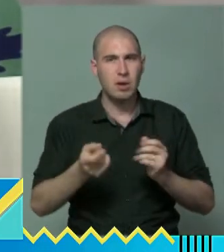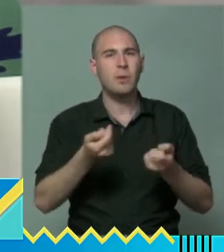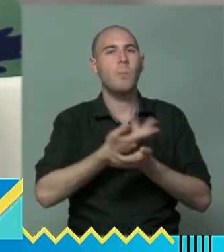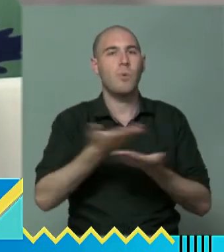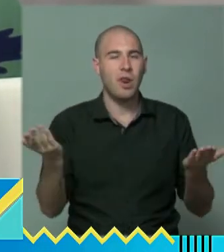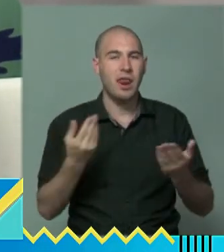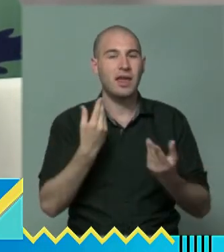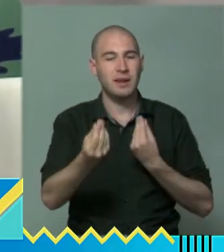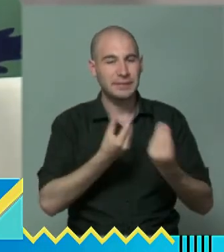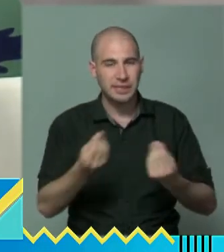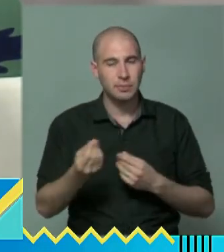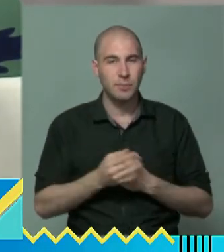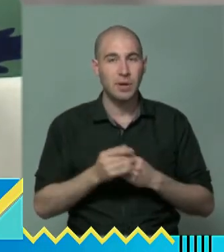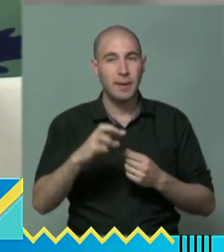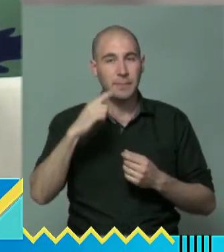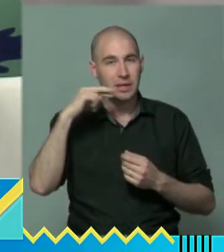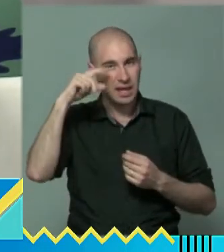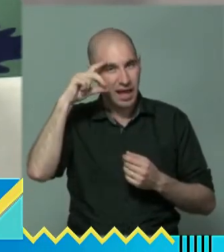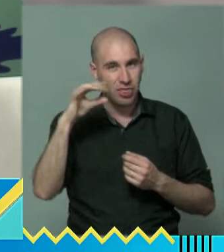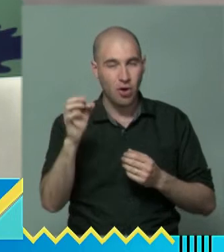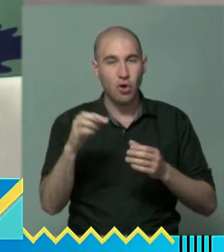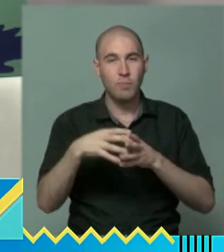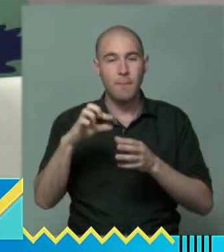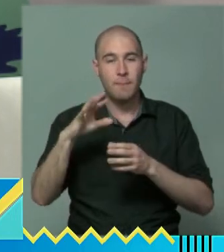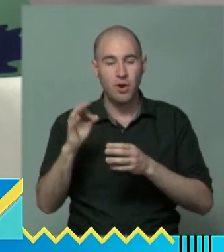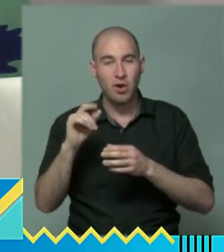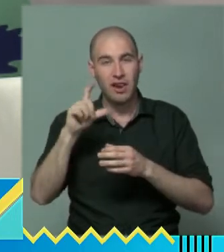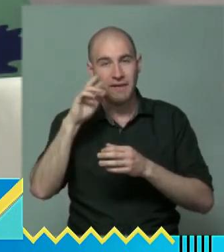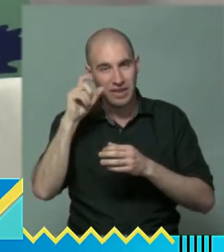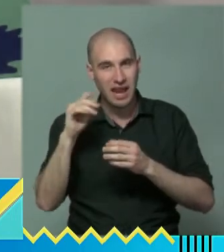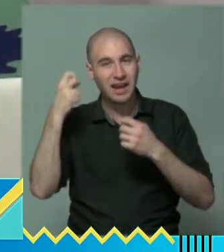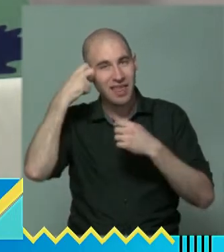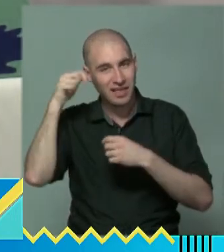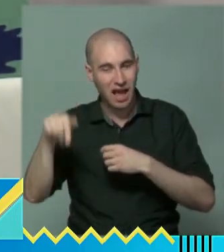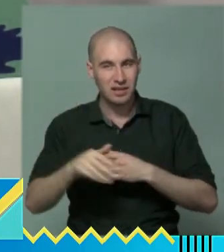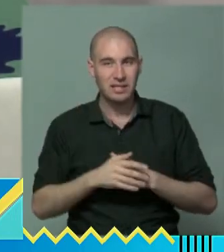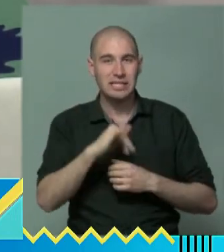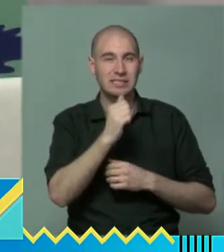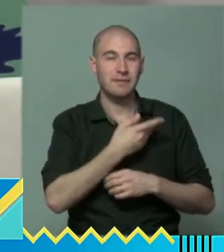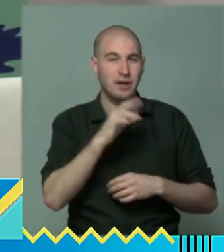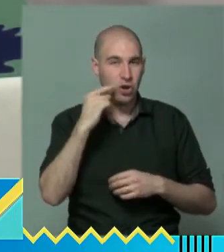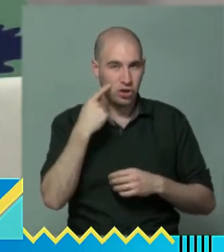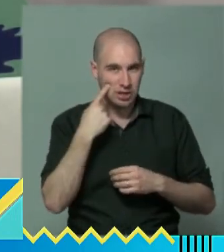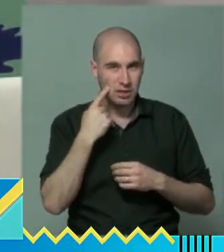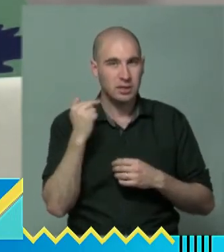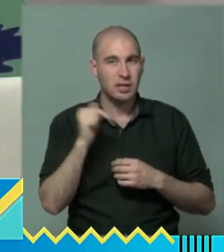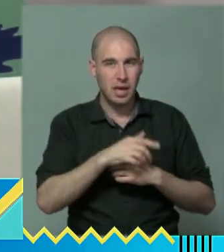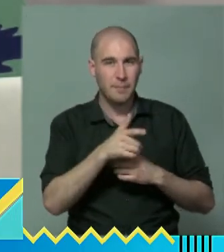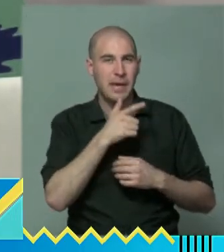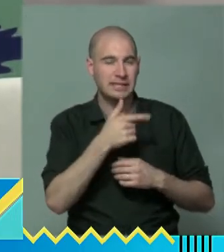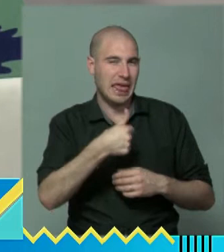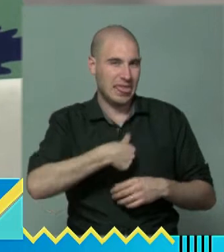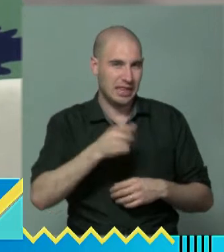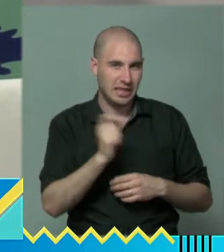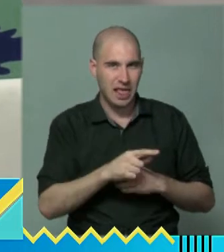plural, representativo, porque Pinedo, del PRO, Gil Saavedra, del radicalismo, y Zaffaroni, bueno, sí que se lo podría